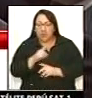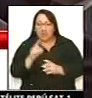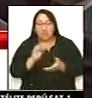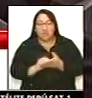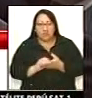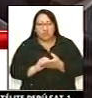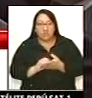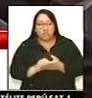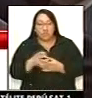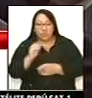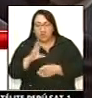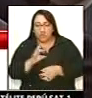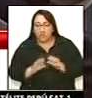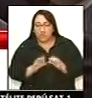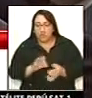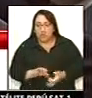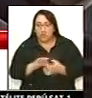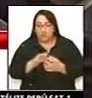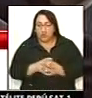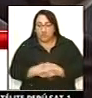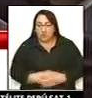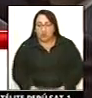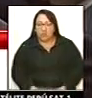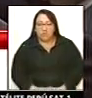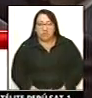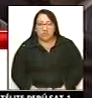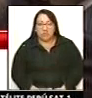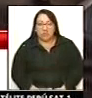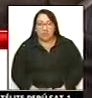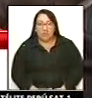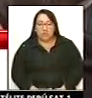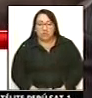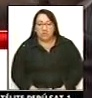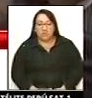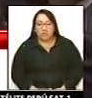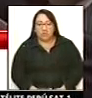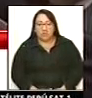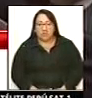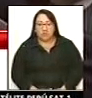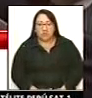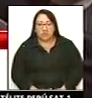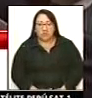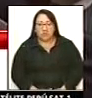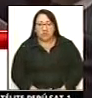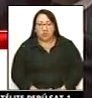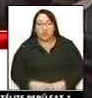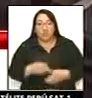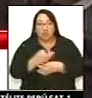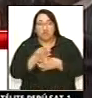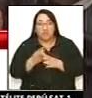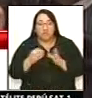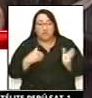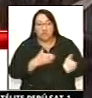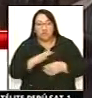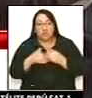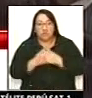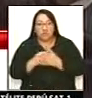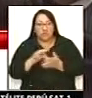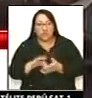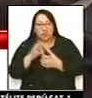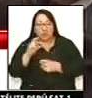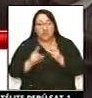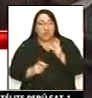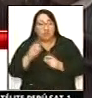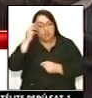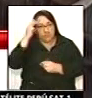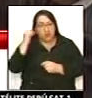mayores subespecialidades y, por lo tanto, ese régimen debería tener como norte la especialidad de los